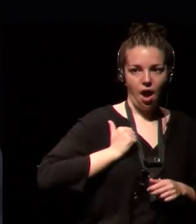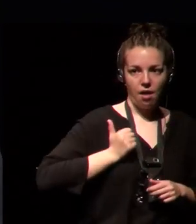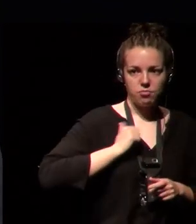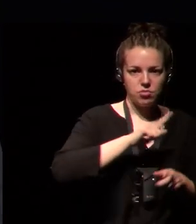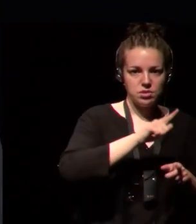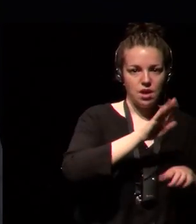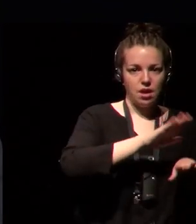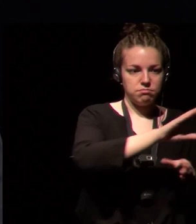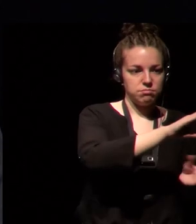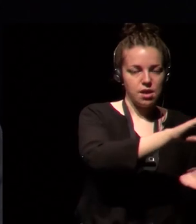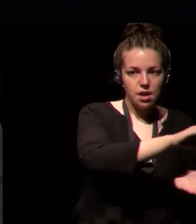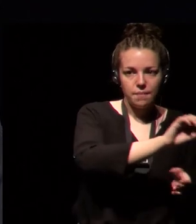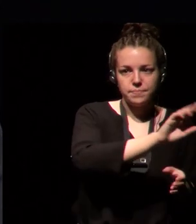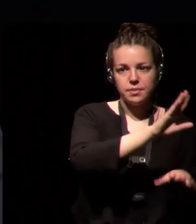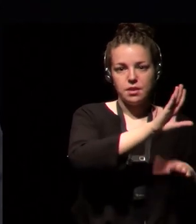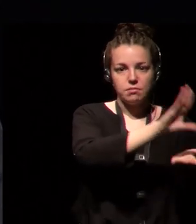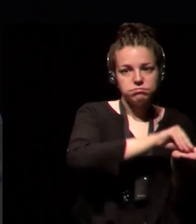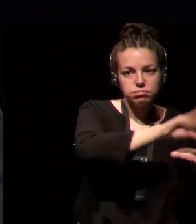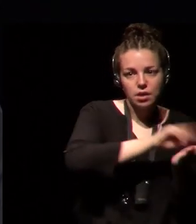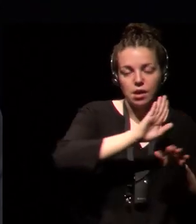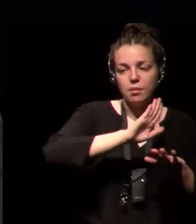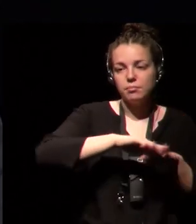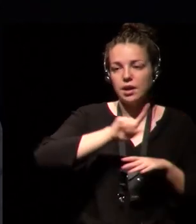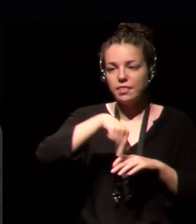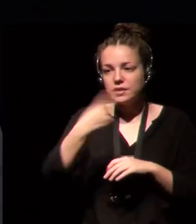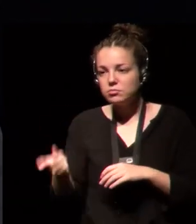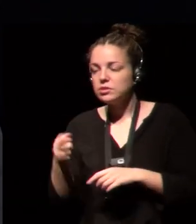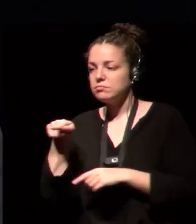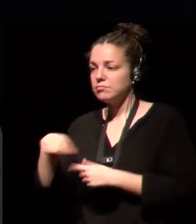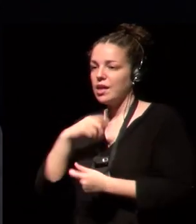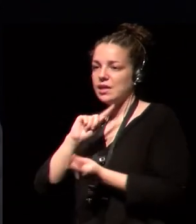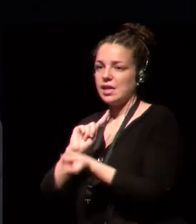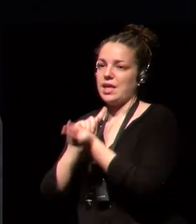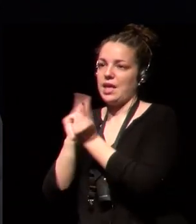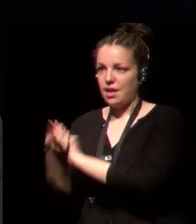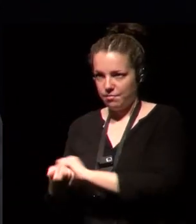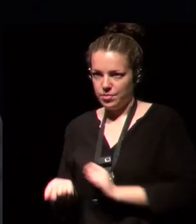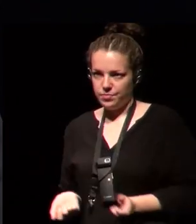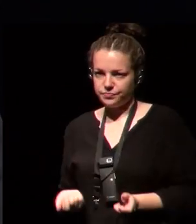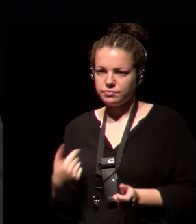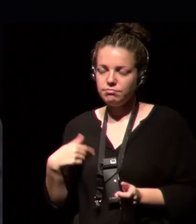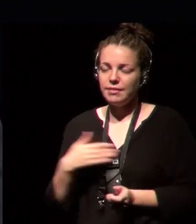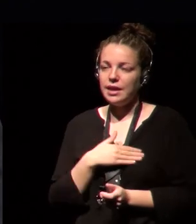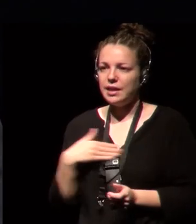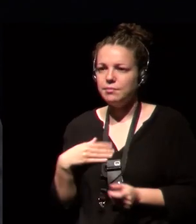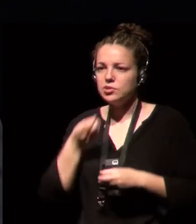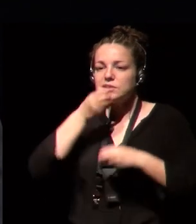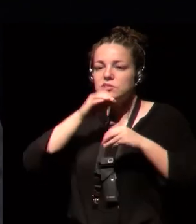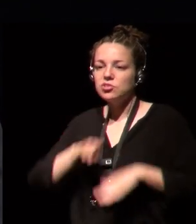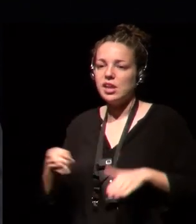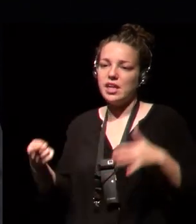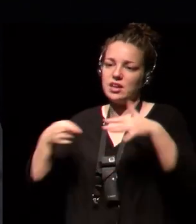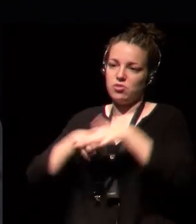narrativa y contribuyendo para que la historia sea más inclusiva e incluyente a futuro. En el